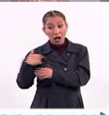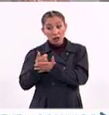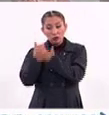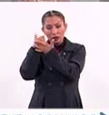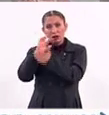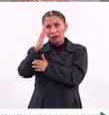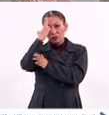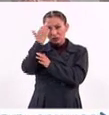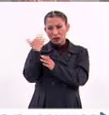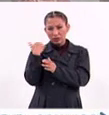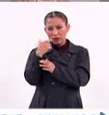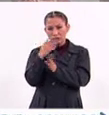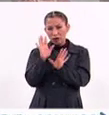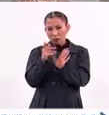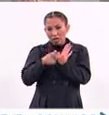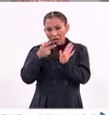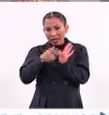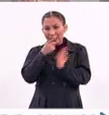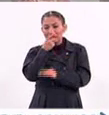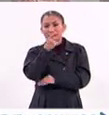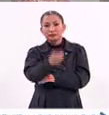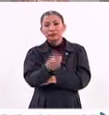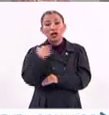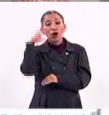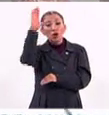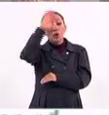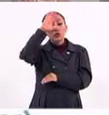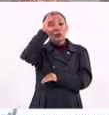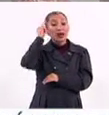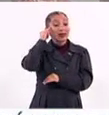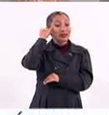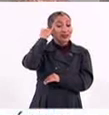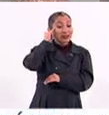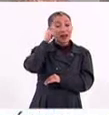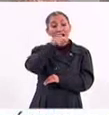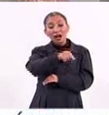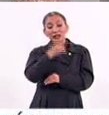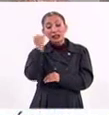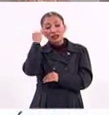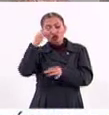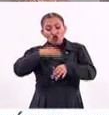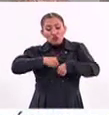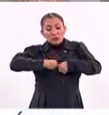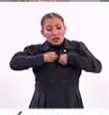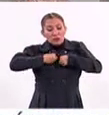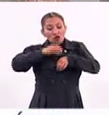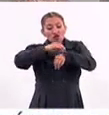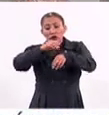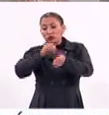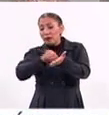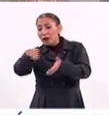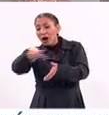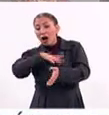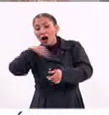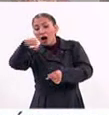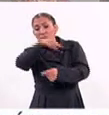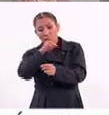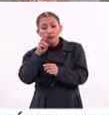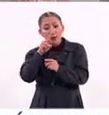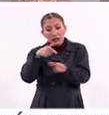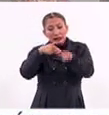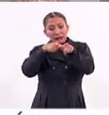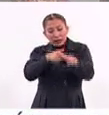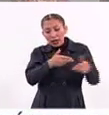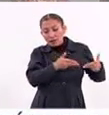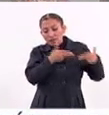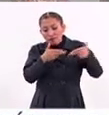me acuerdo que de manera constante dice que la cultura de los indígenas son los indios vivos, ahí están, porque él sí ve la